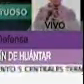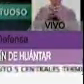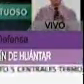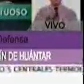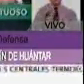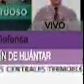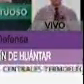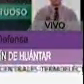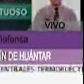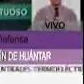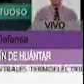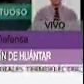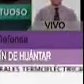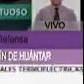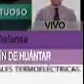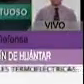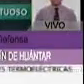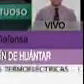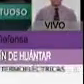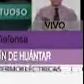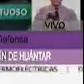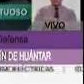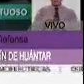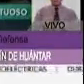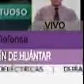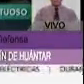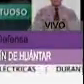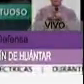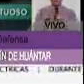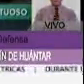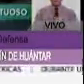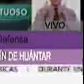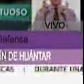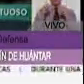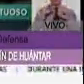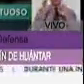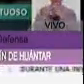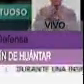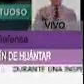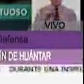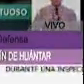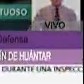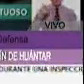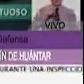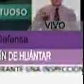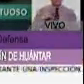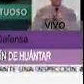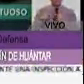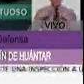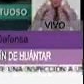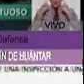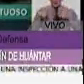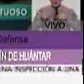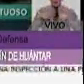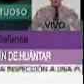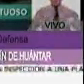resoluciones judiciales. Y con relación al tema de la utilización de ese audio,